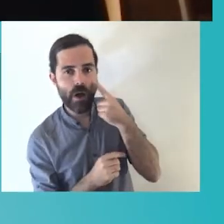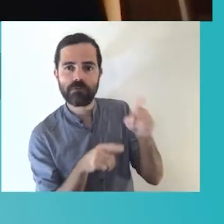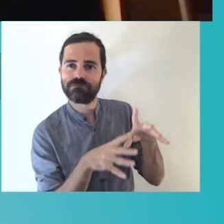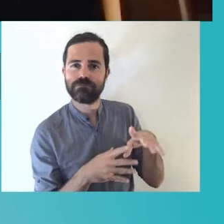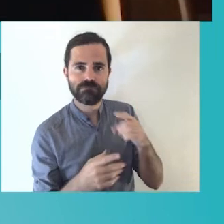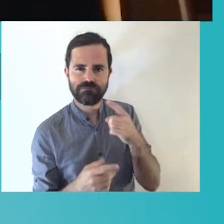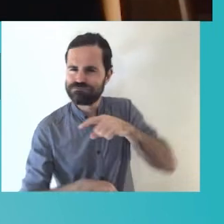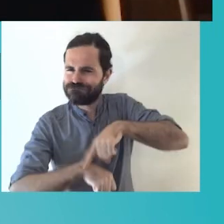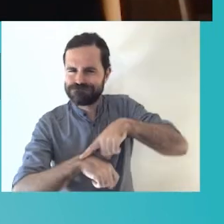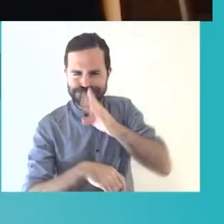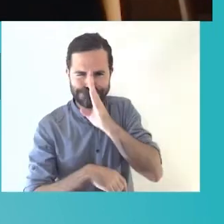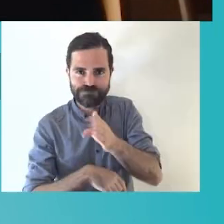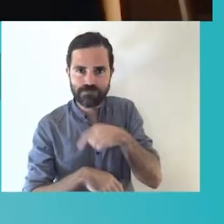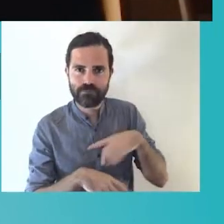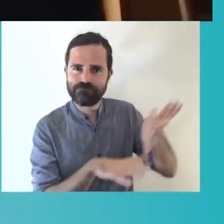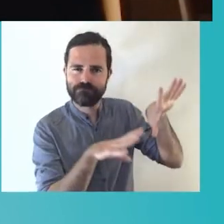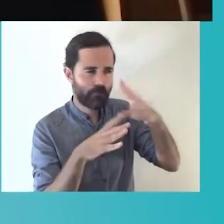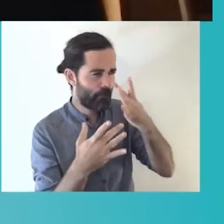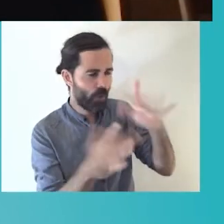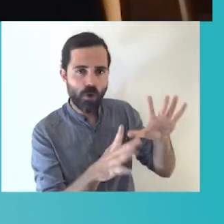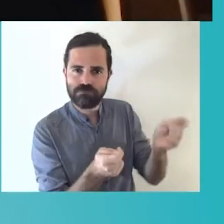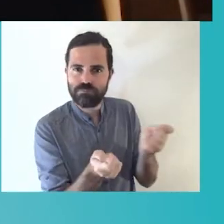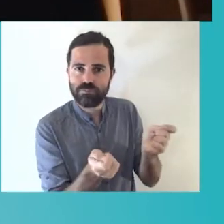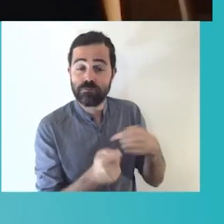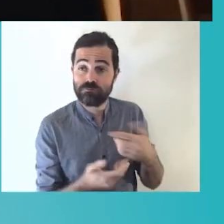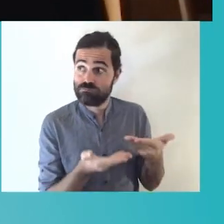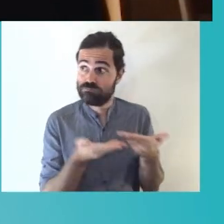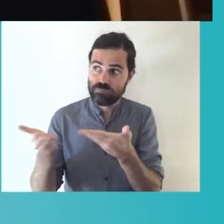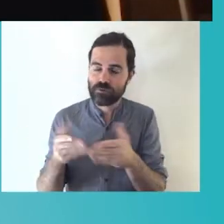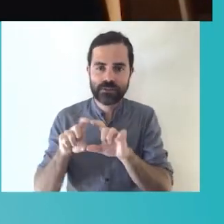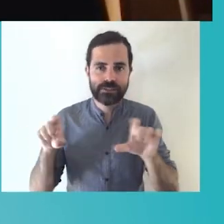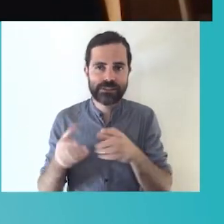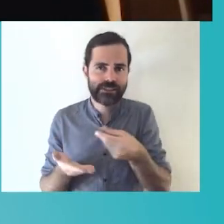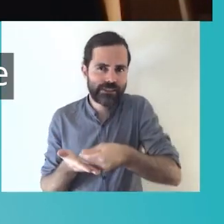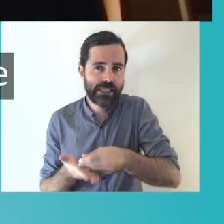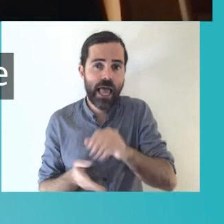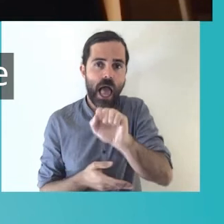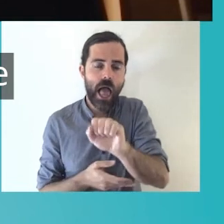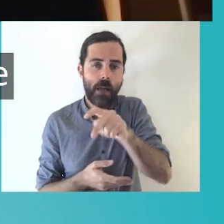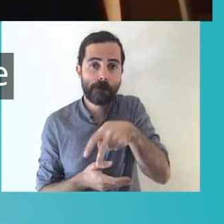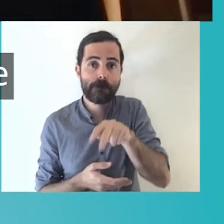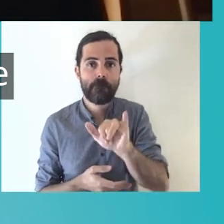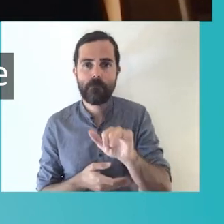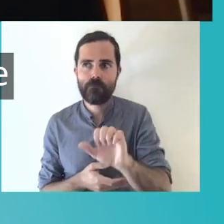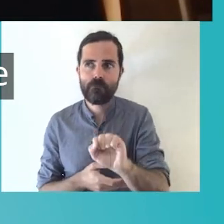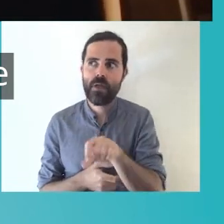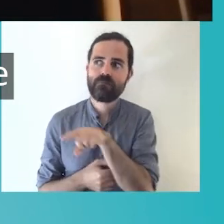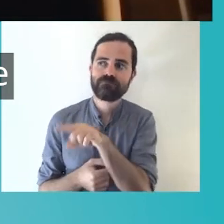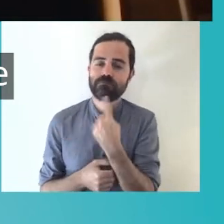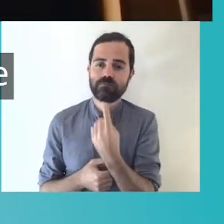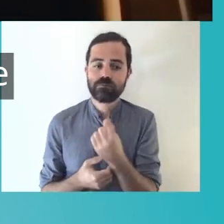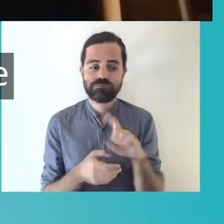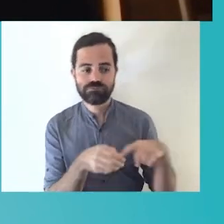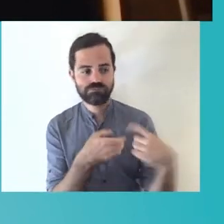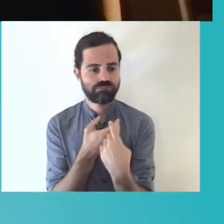la trazabilidad, hemos puesto a disposición de nuestros clientes corporativos APIs que integran con sus sistemas de IT y permiten emitir participaciones de